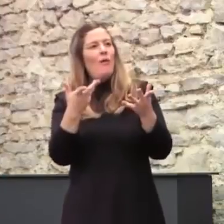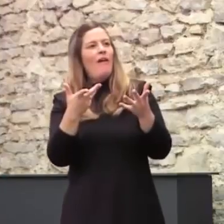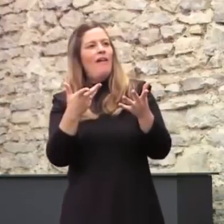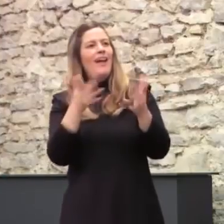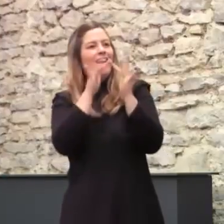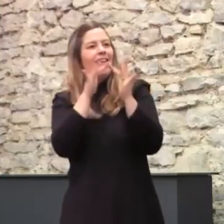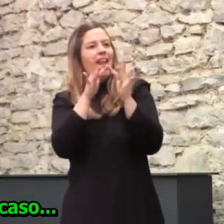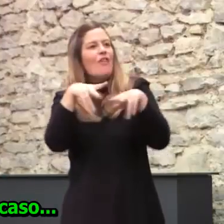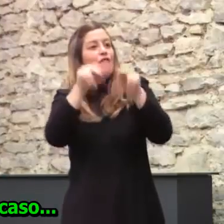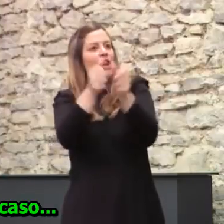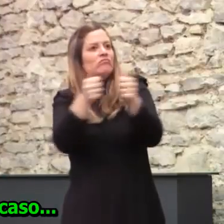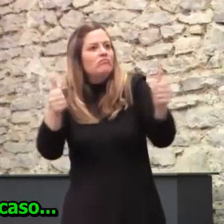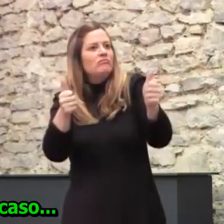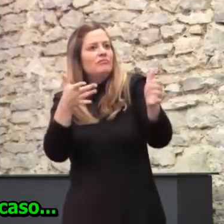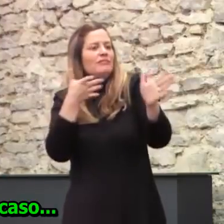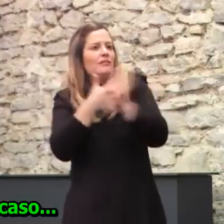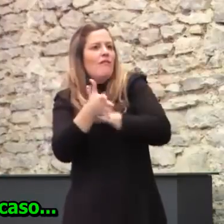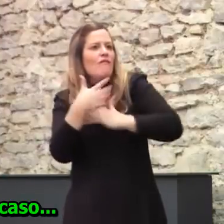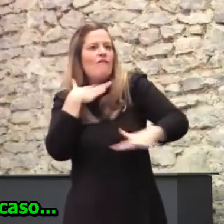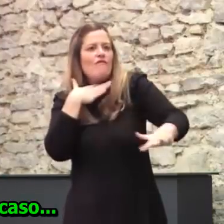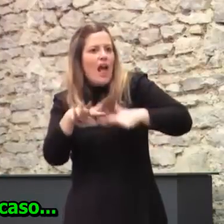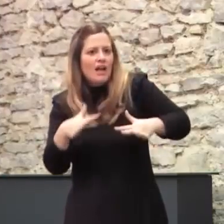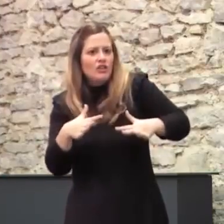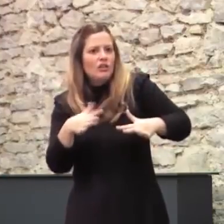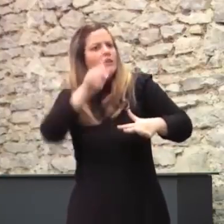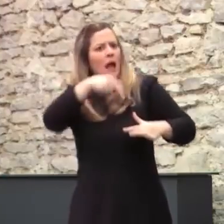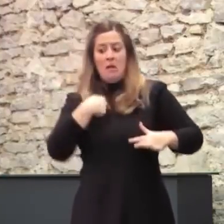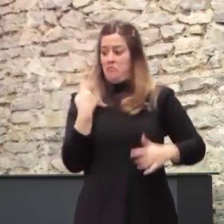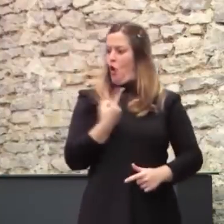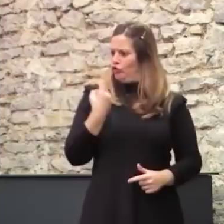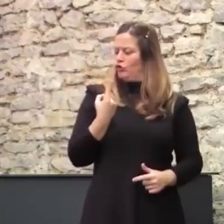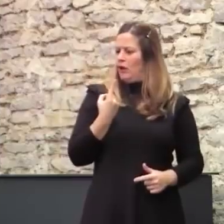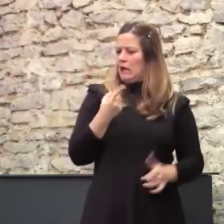relación, estar sola es también parece un fracaso, ¿no?